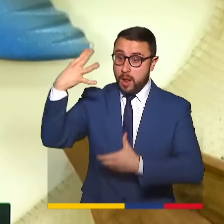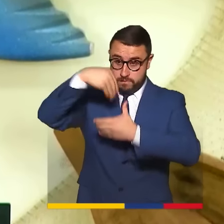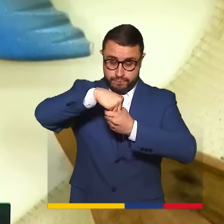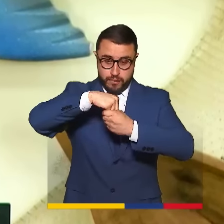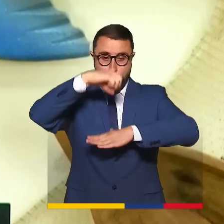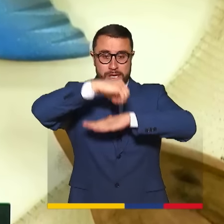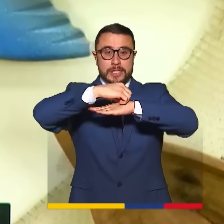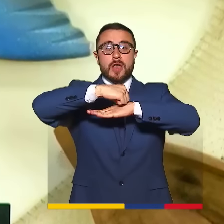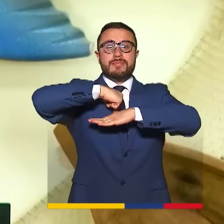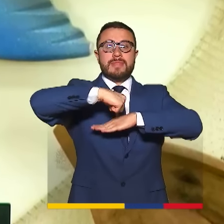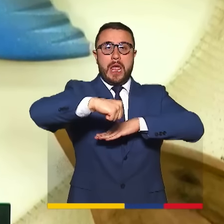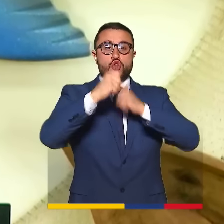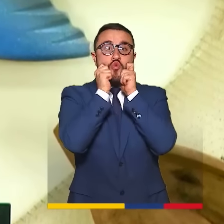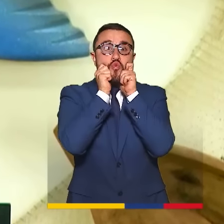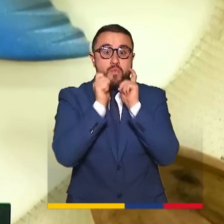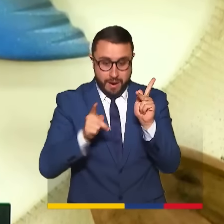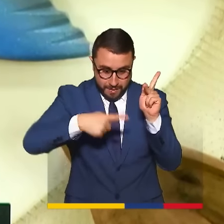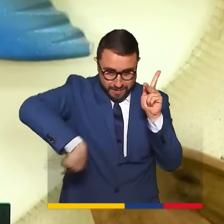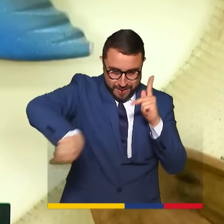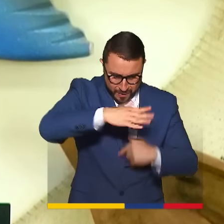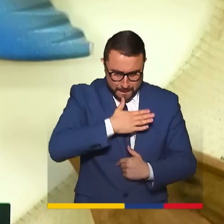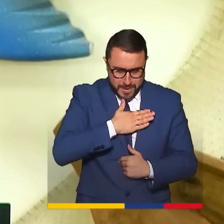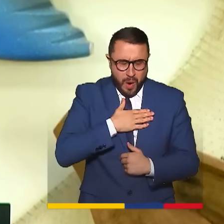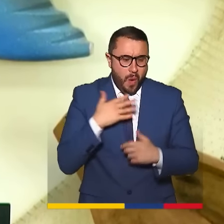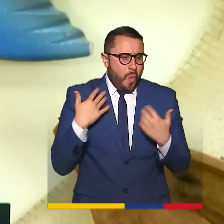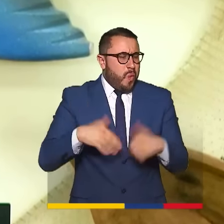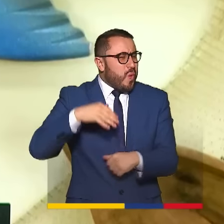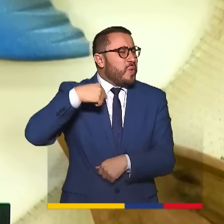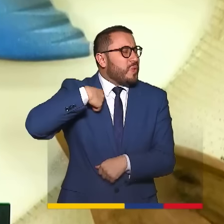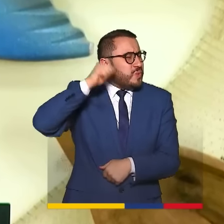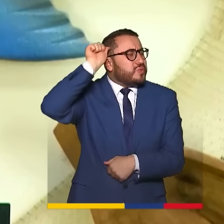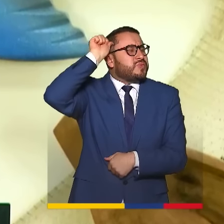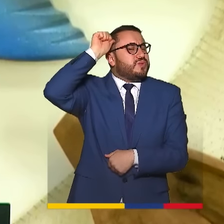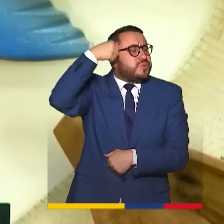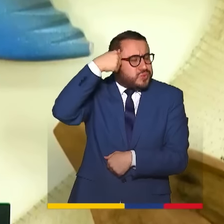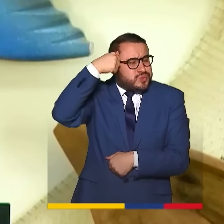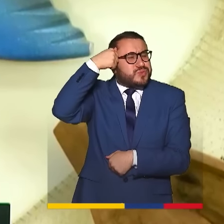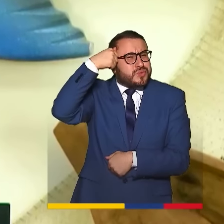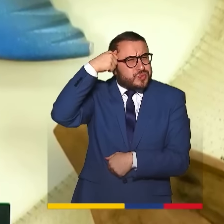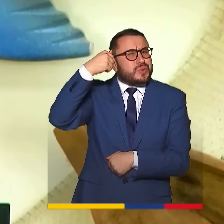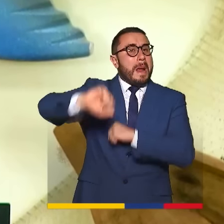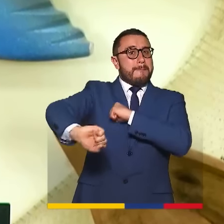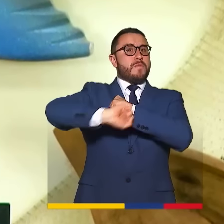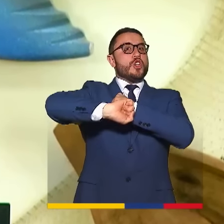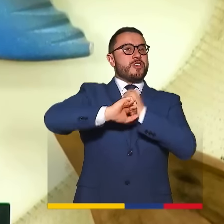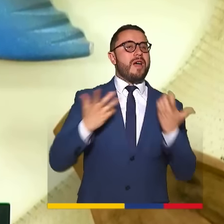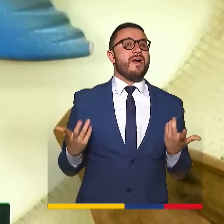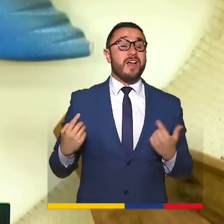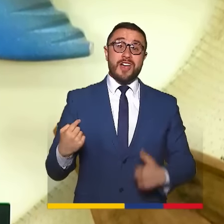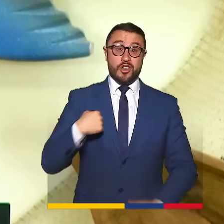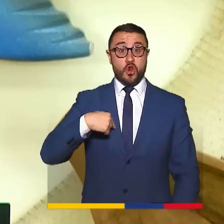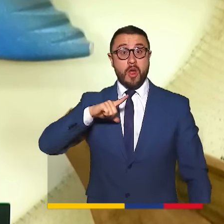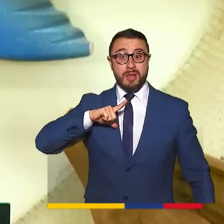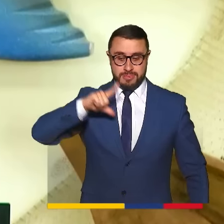derechos humanos que para mí fue vital, porque como líder político me defendió,